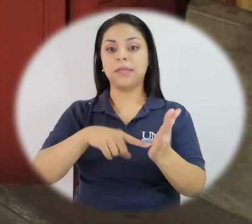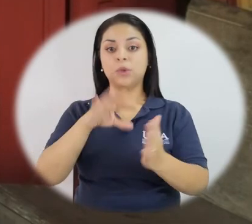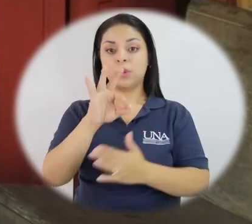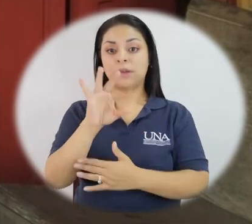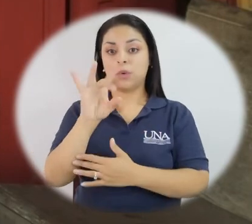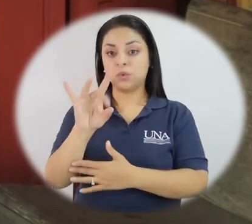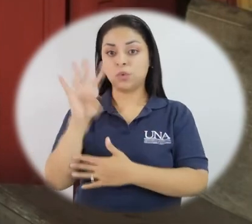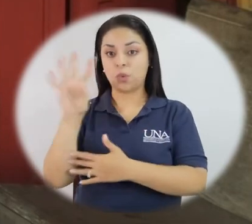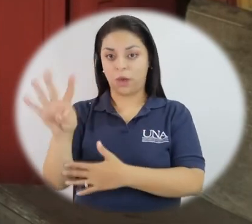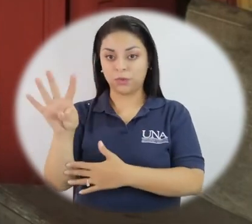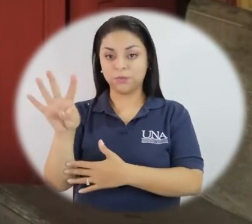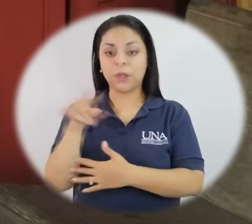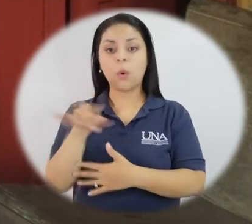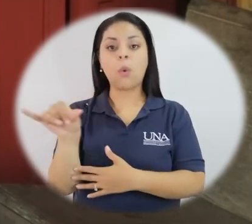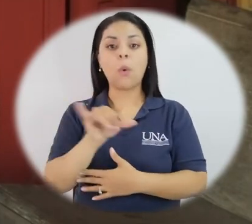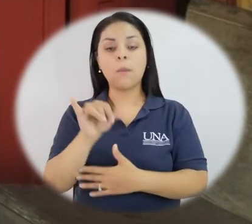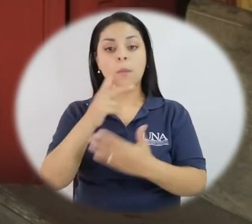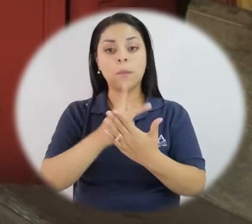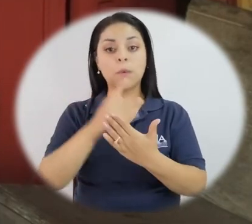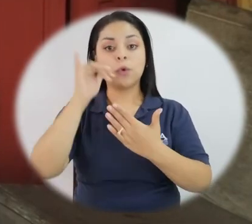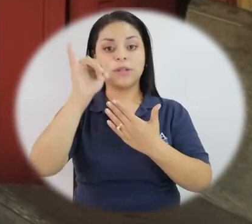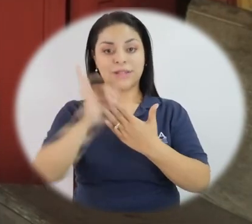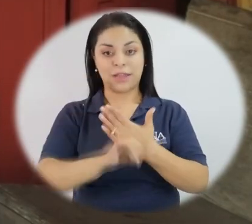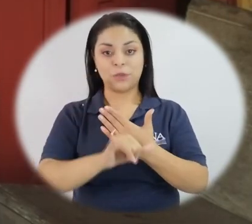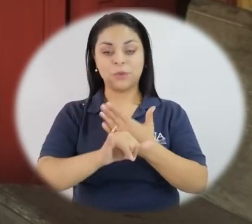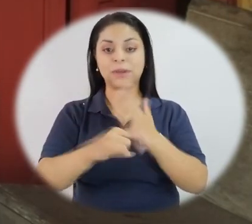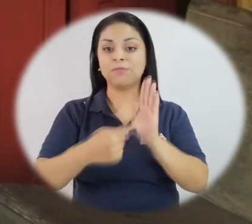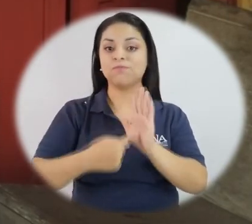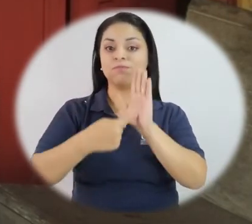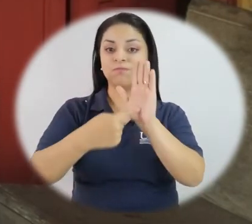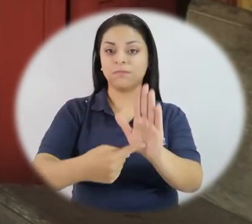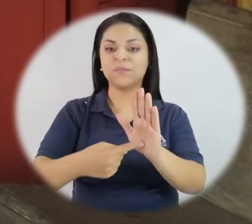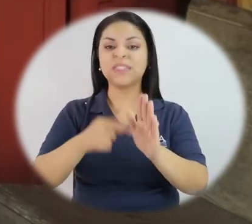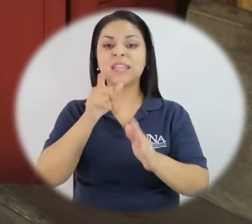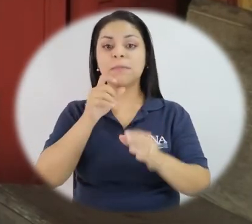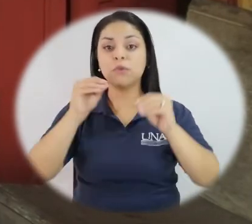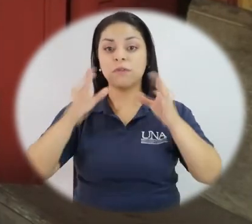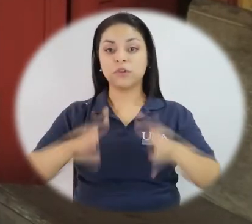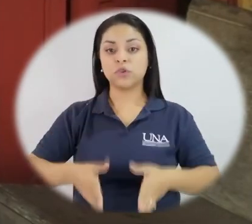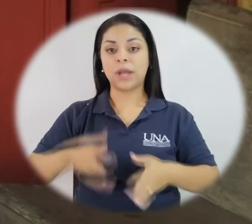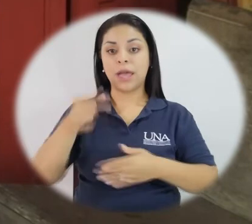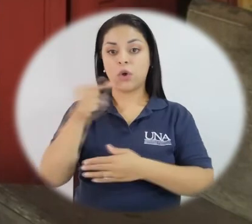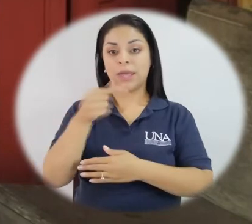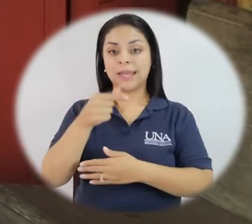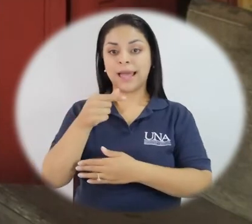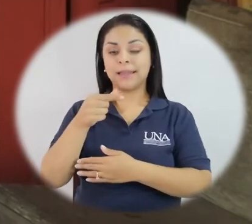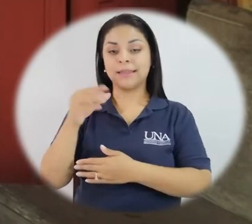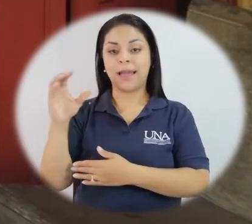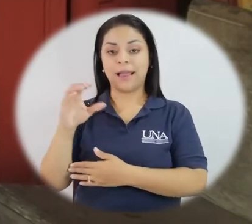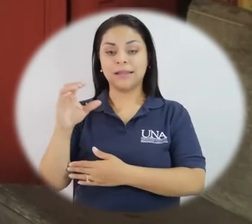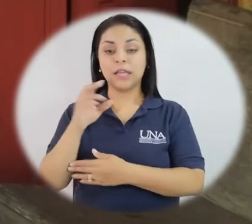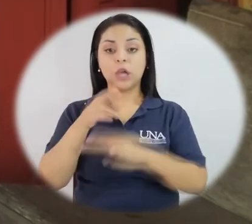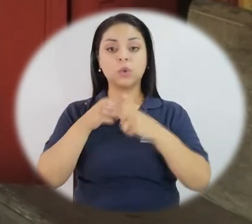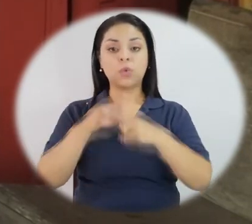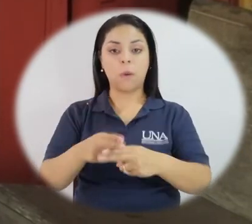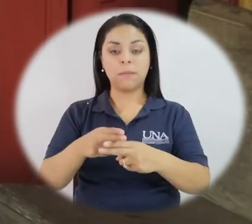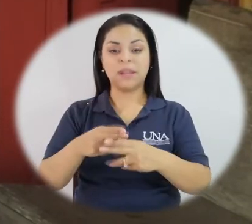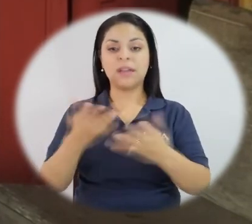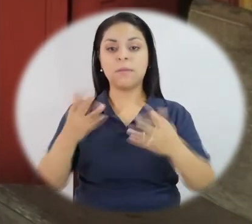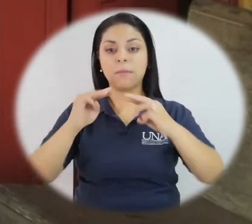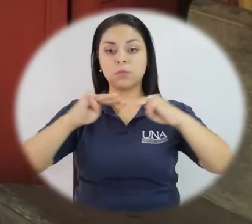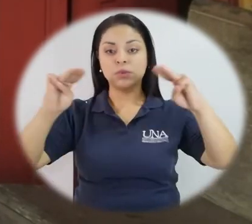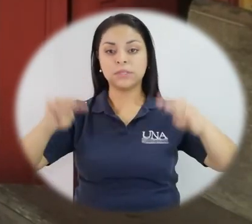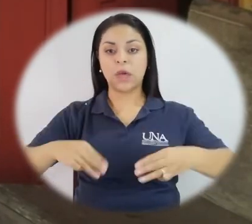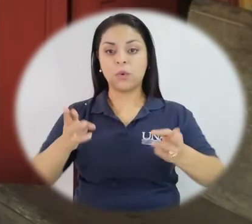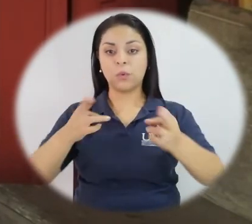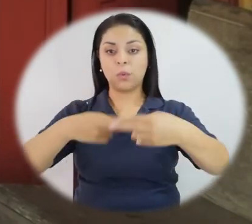1984 como un proyecto que presentó la profesora Georgina de Carle bajo el nombre de Museo Regional de